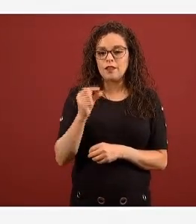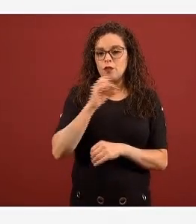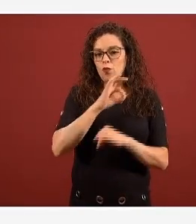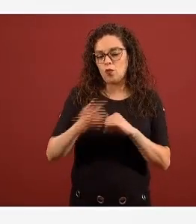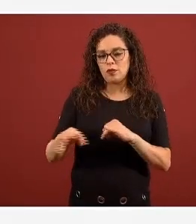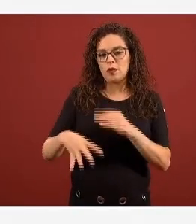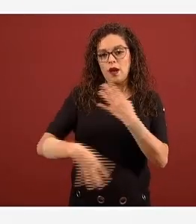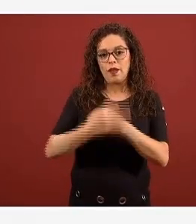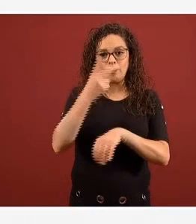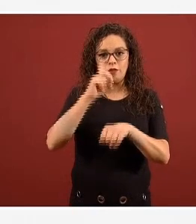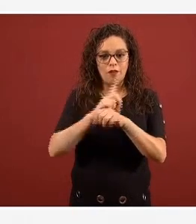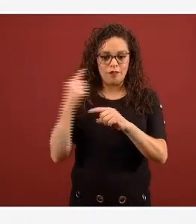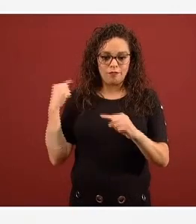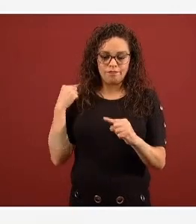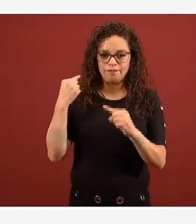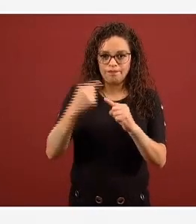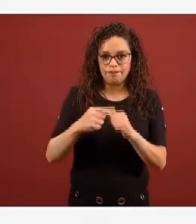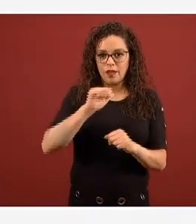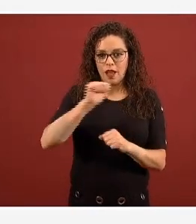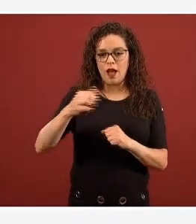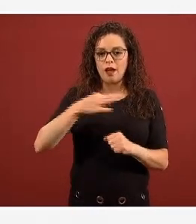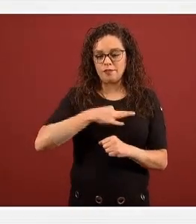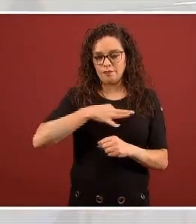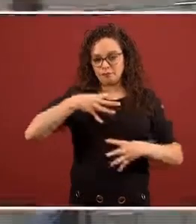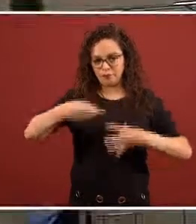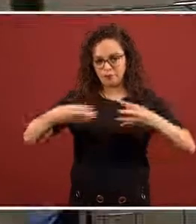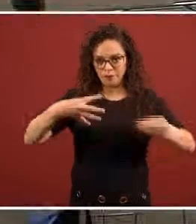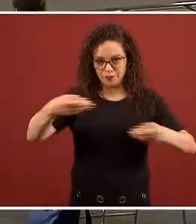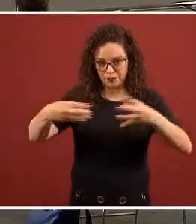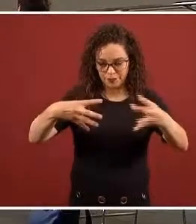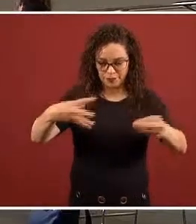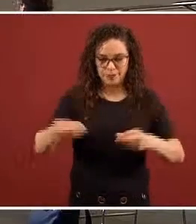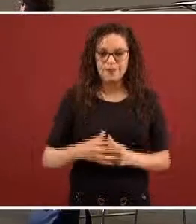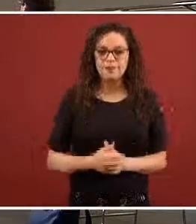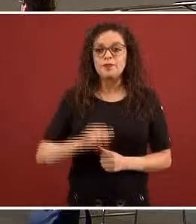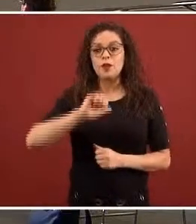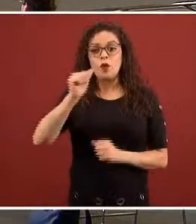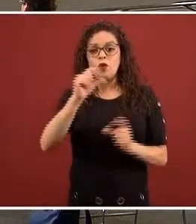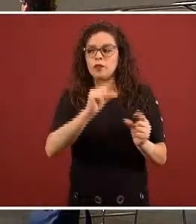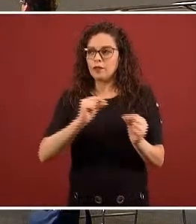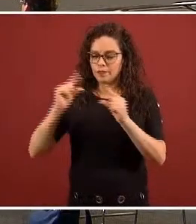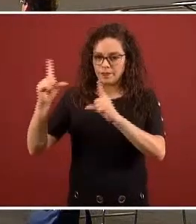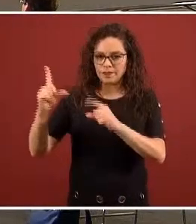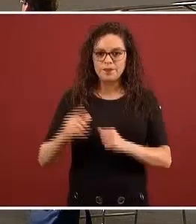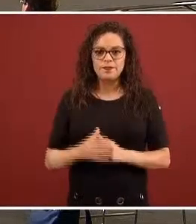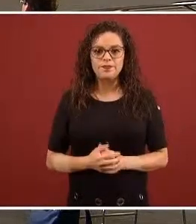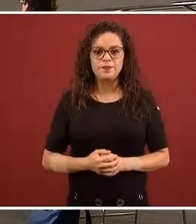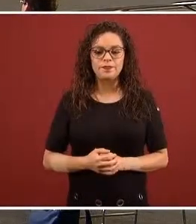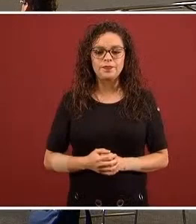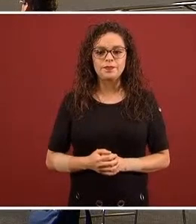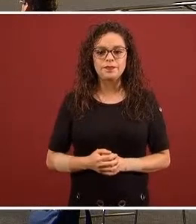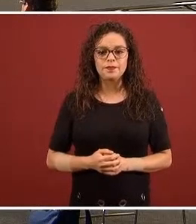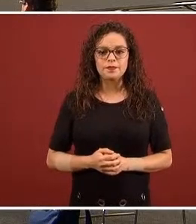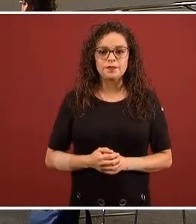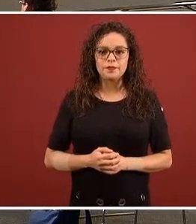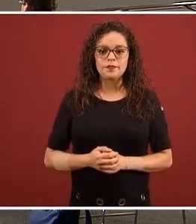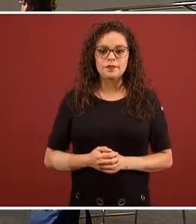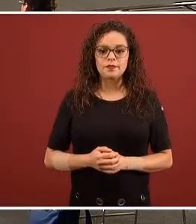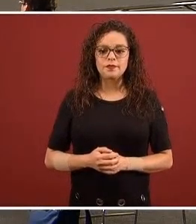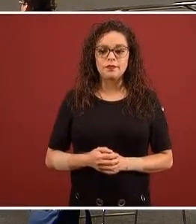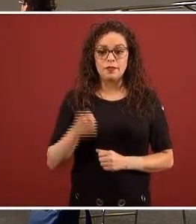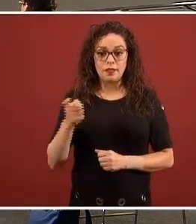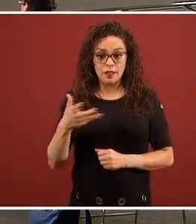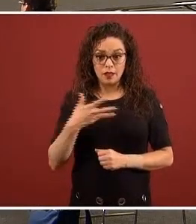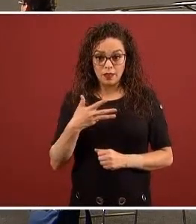14 días de transmisión. La siguiente diapositiva. Aquí tenemos el